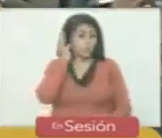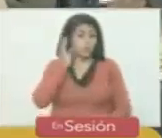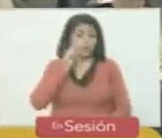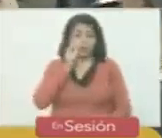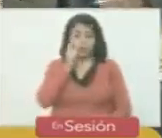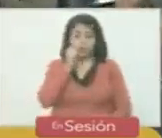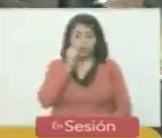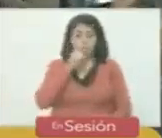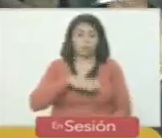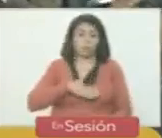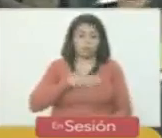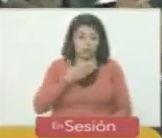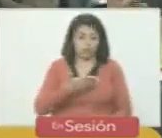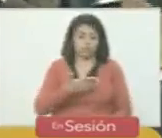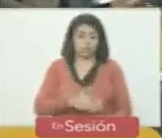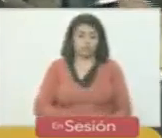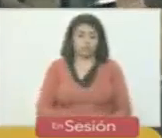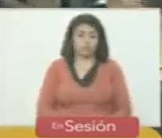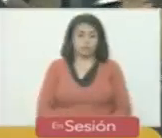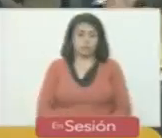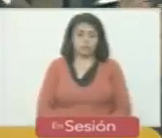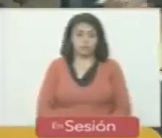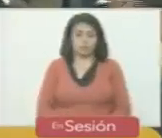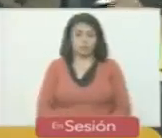Y nosotros pudimos